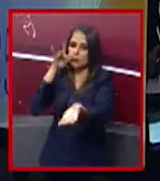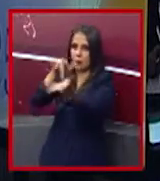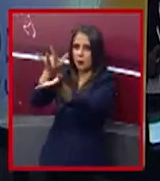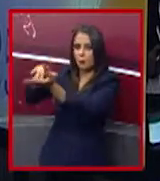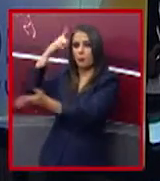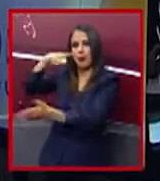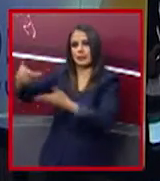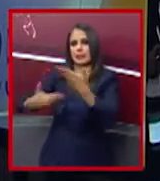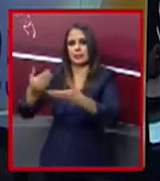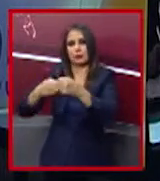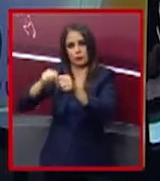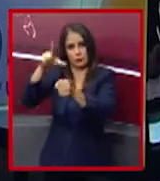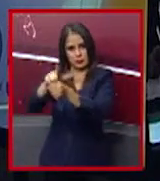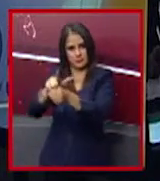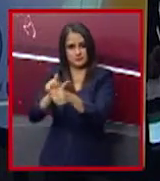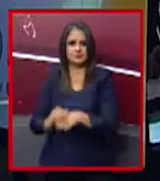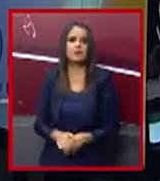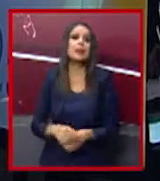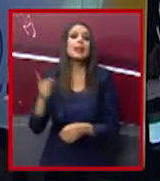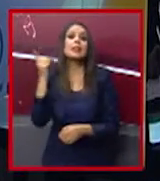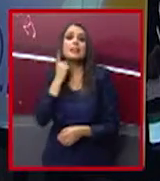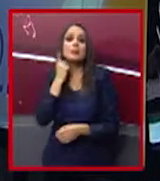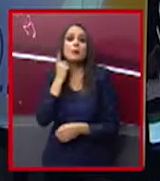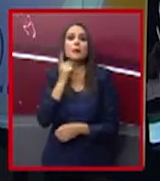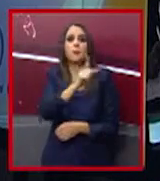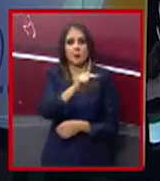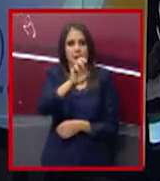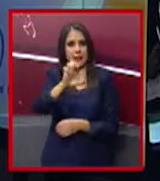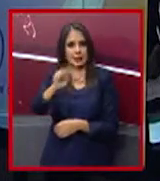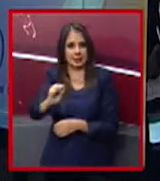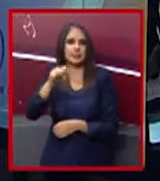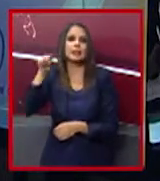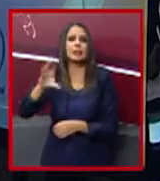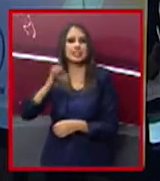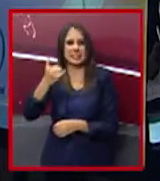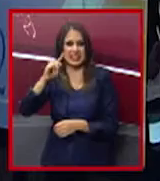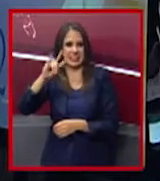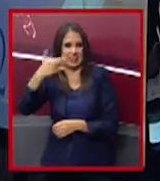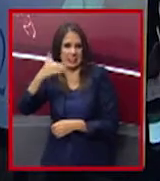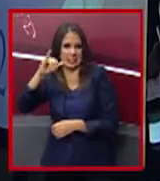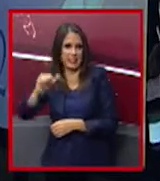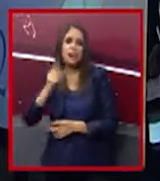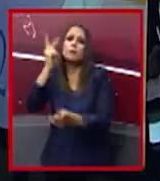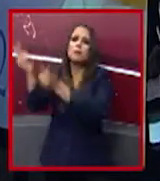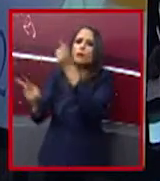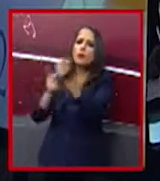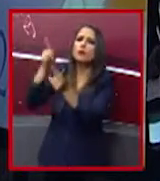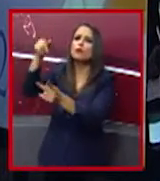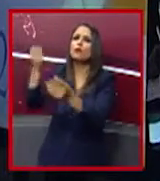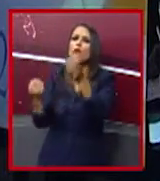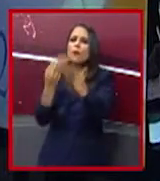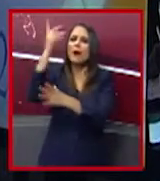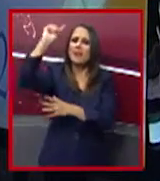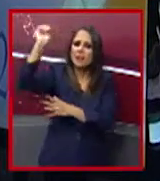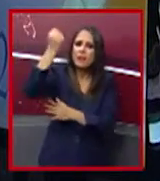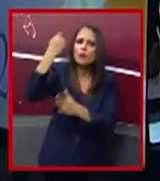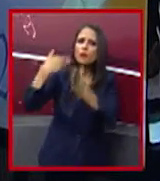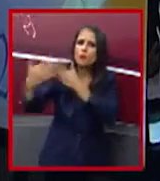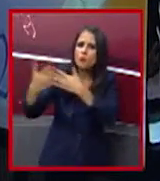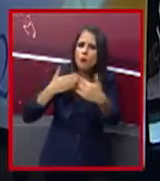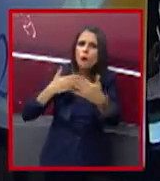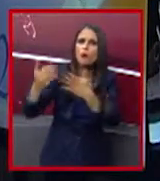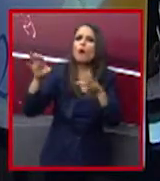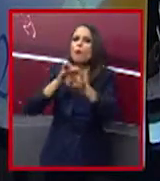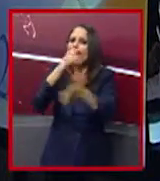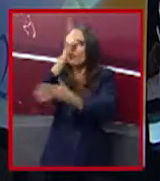Partido Encuentro Social, Cintia Giselle García, cuestionó al secretario de Agricultura sobre la integración de nuevas tecnologías al programa de fomento